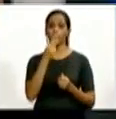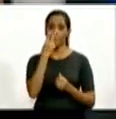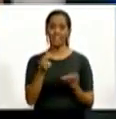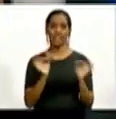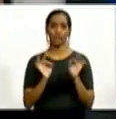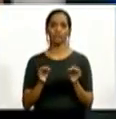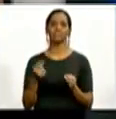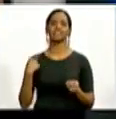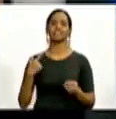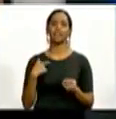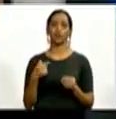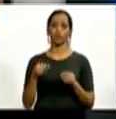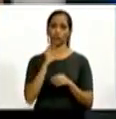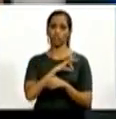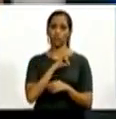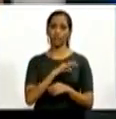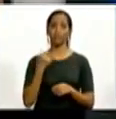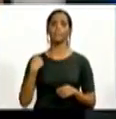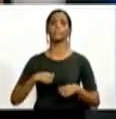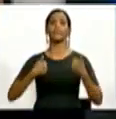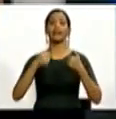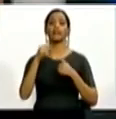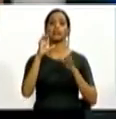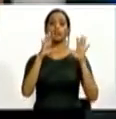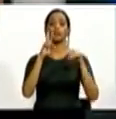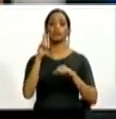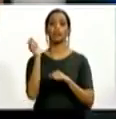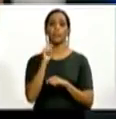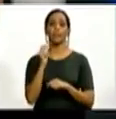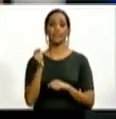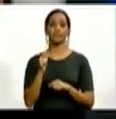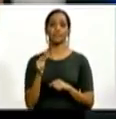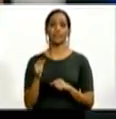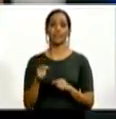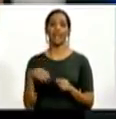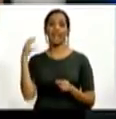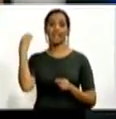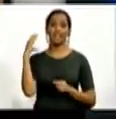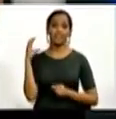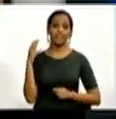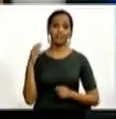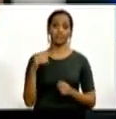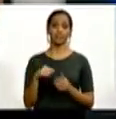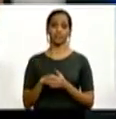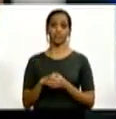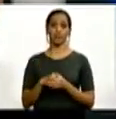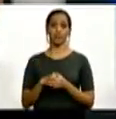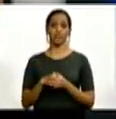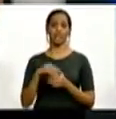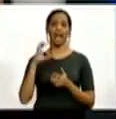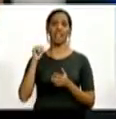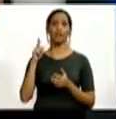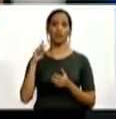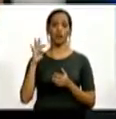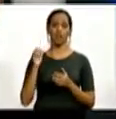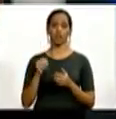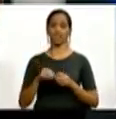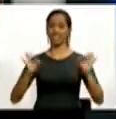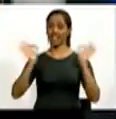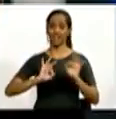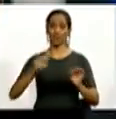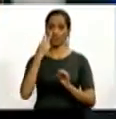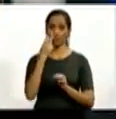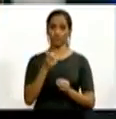nadie. Tengo el caso de un señor que tiene más de 12 meses en California y nadie lo ha visitado. Bueno, y